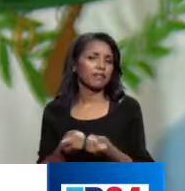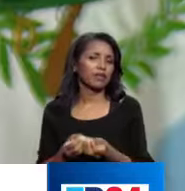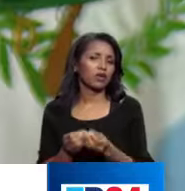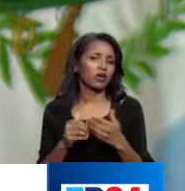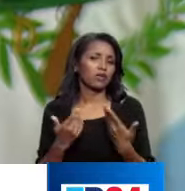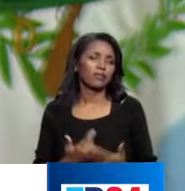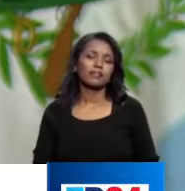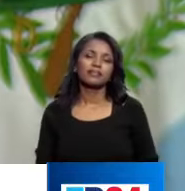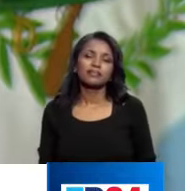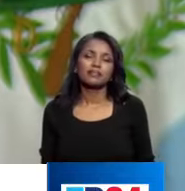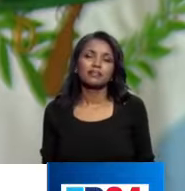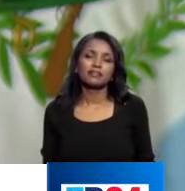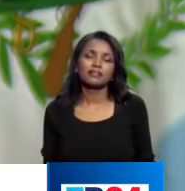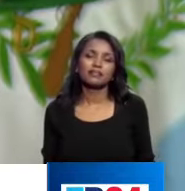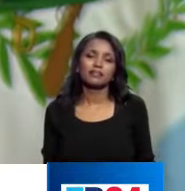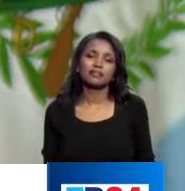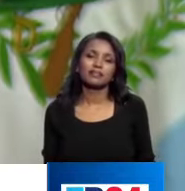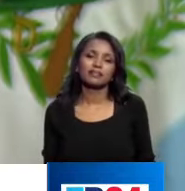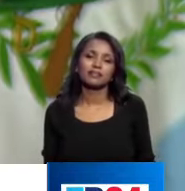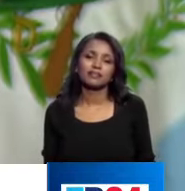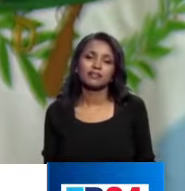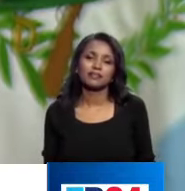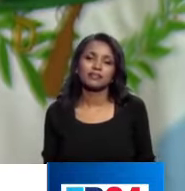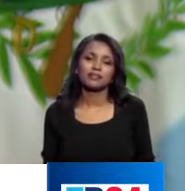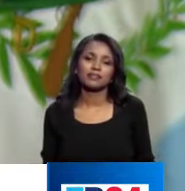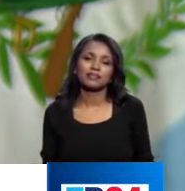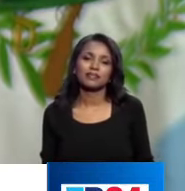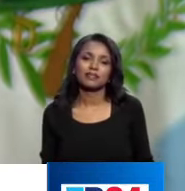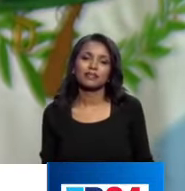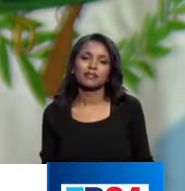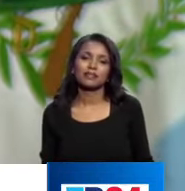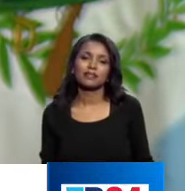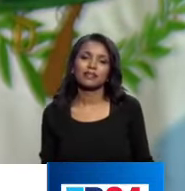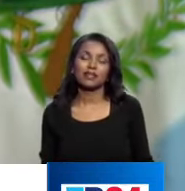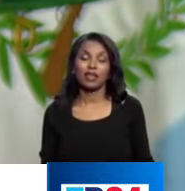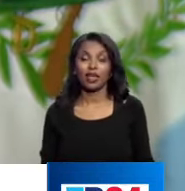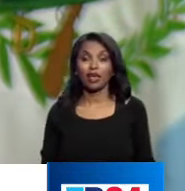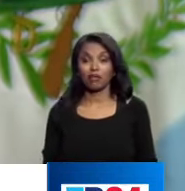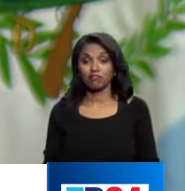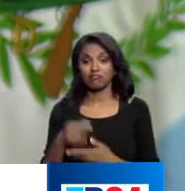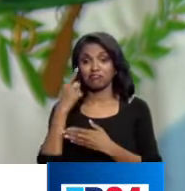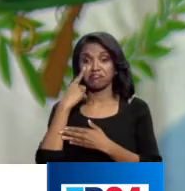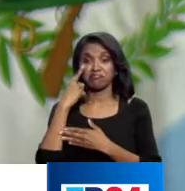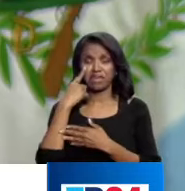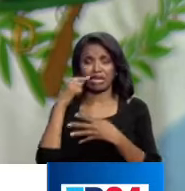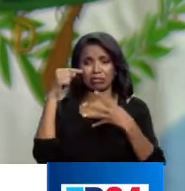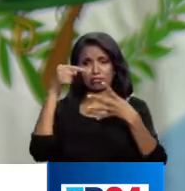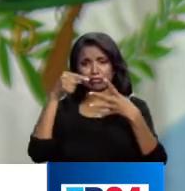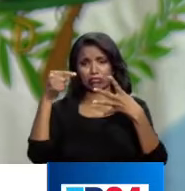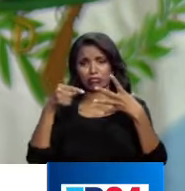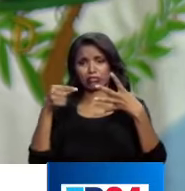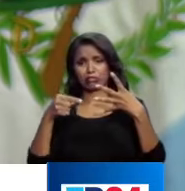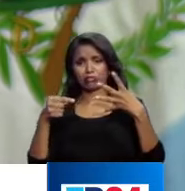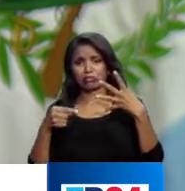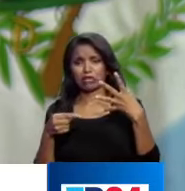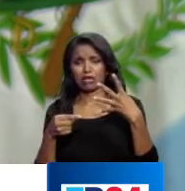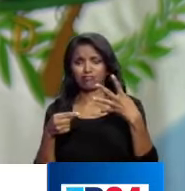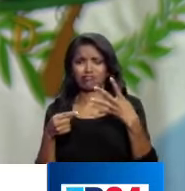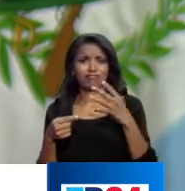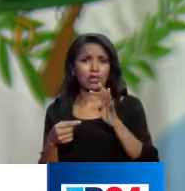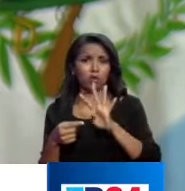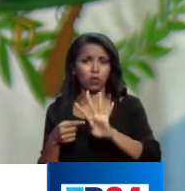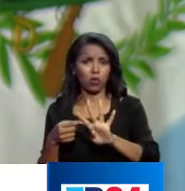minuto. Fíjense, han segmentado la actividad turística y han dejado